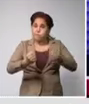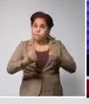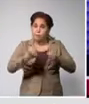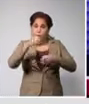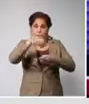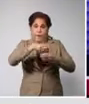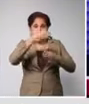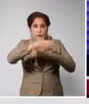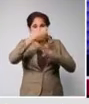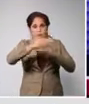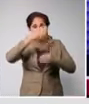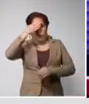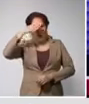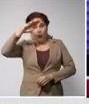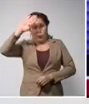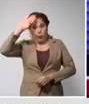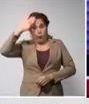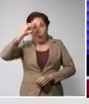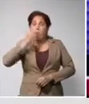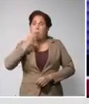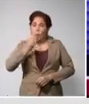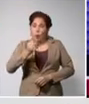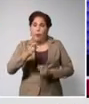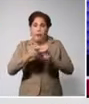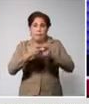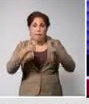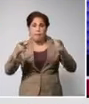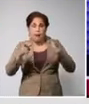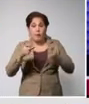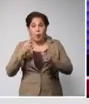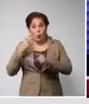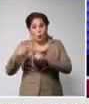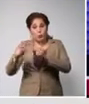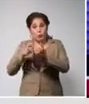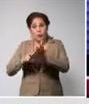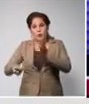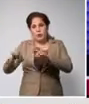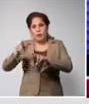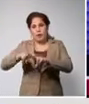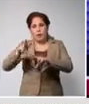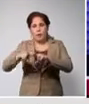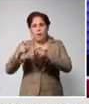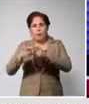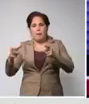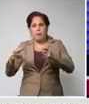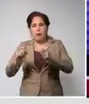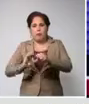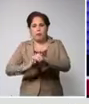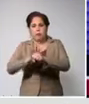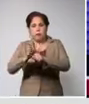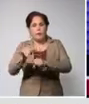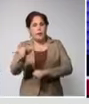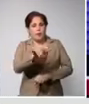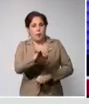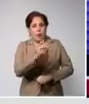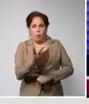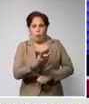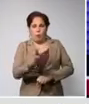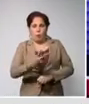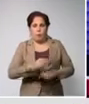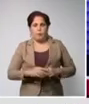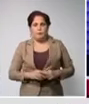el mantenimiento de una alta incidencia en la provincia de La Habana en los próximos